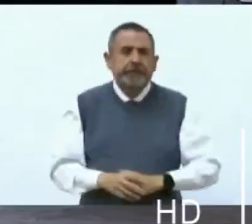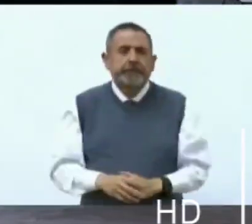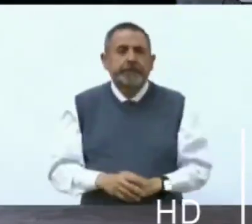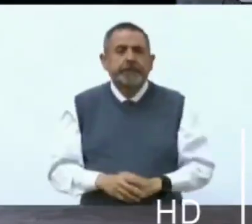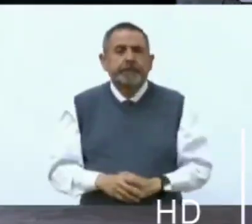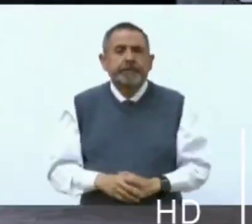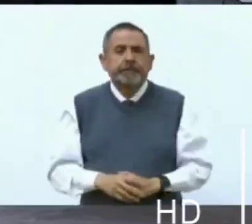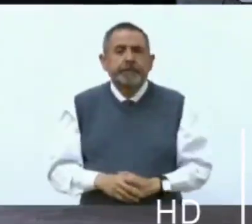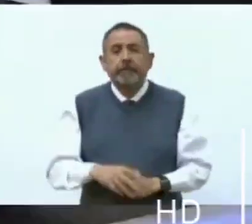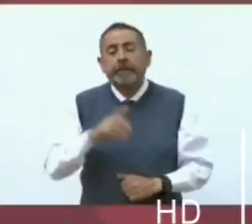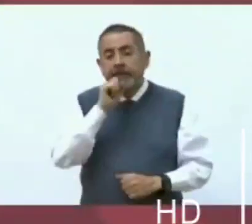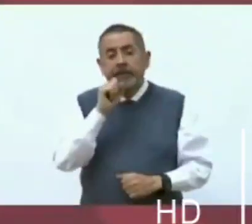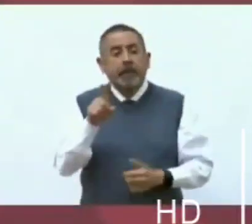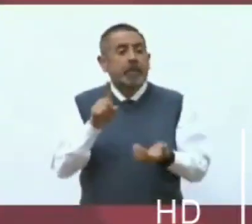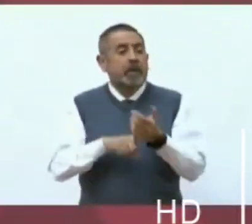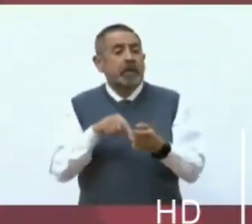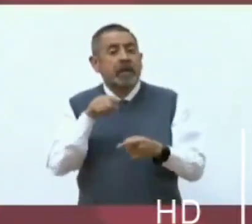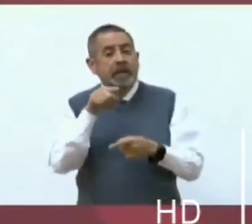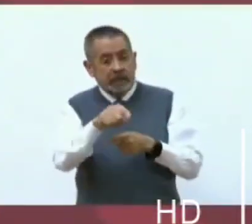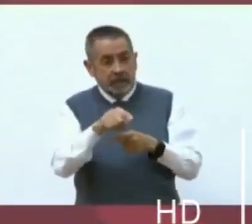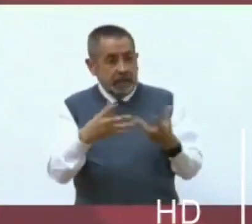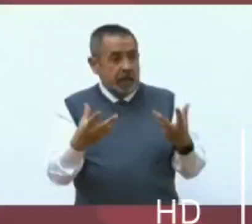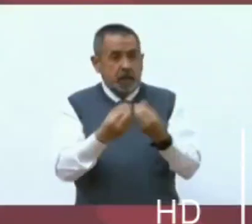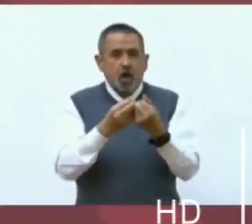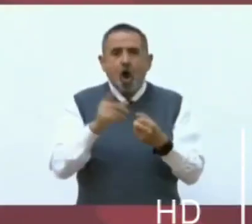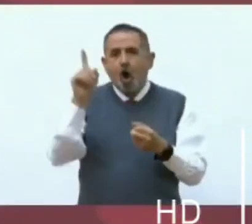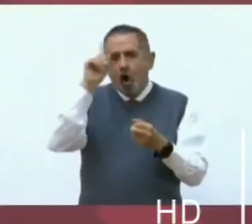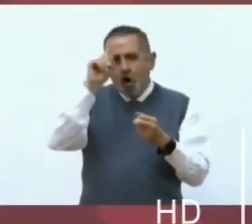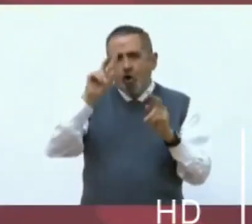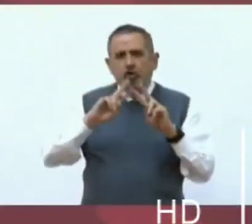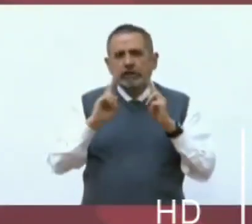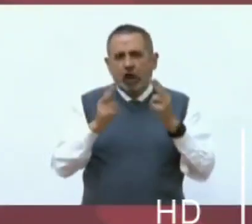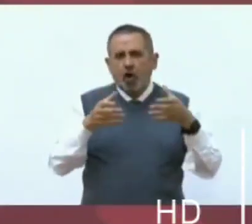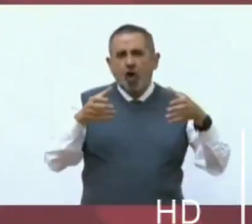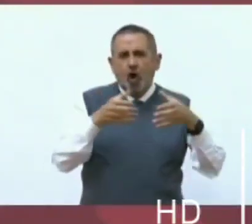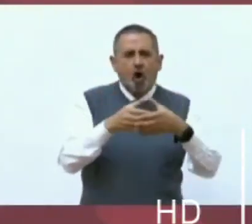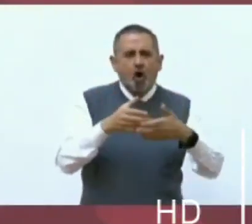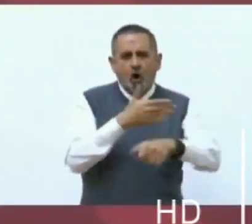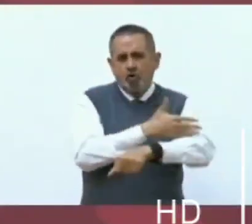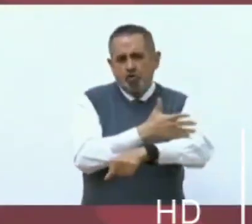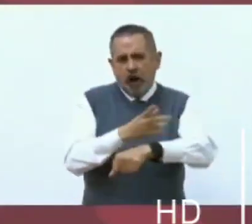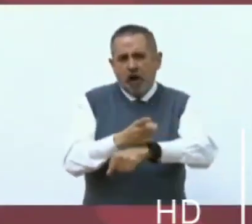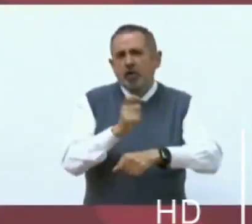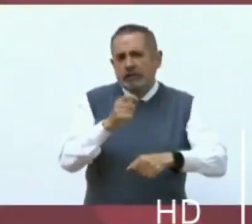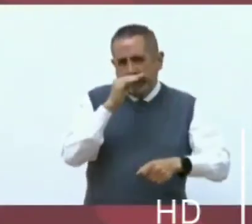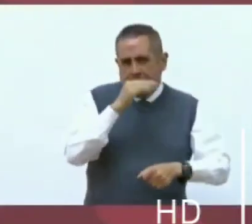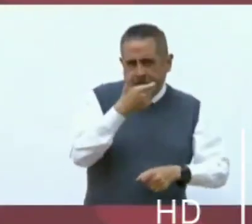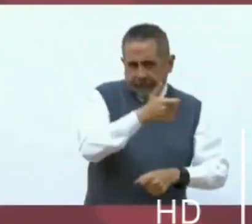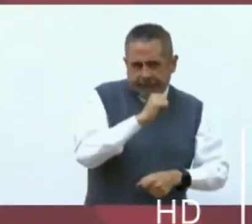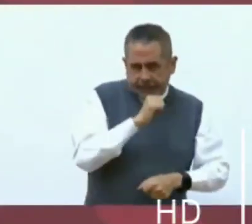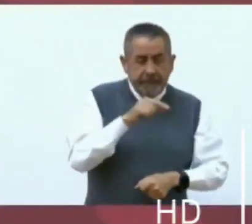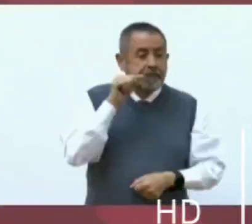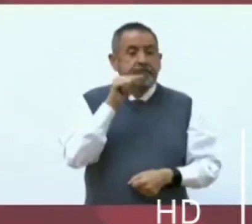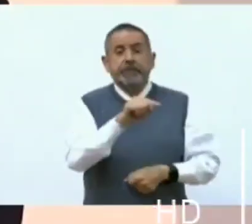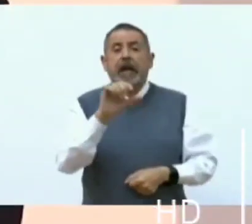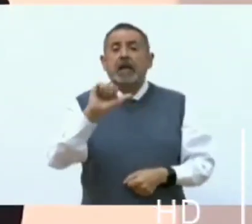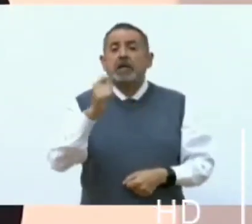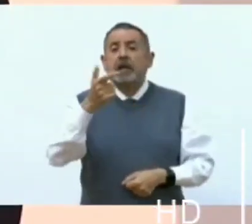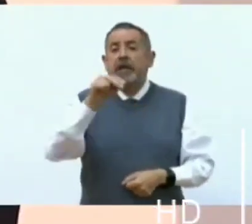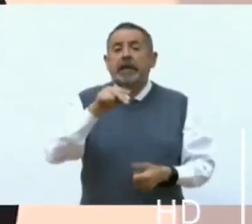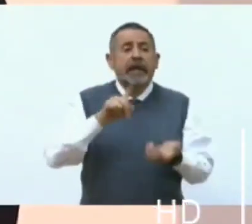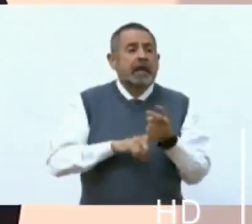También colabora en la operación del Consejo Honorario para la Memoria Histórica, a través del cual el Archivo General de la